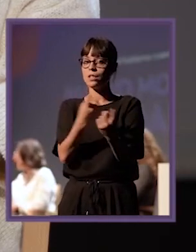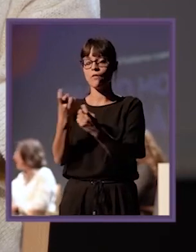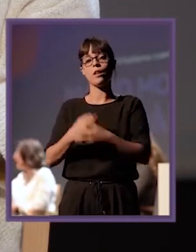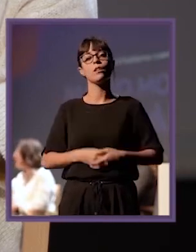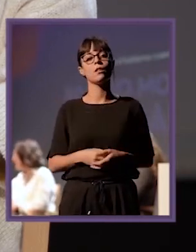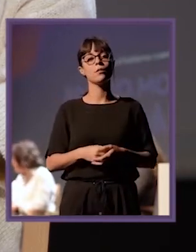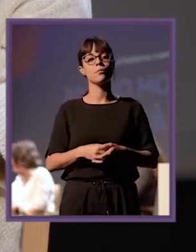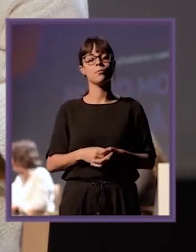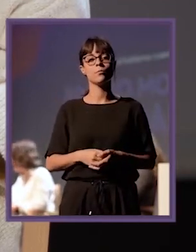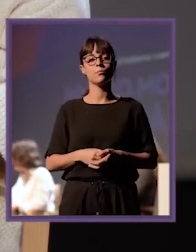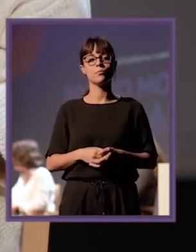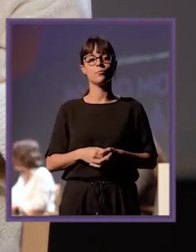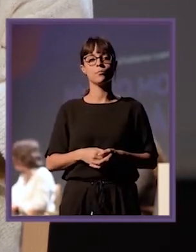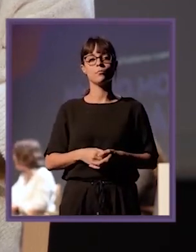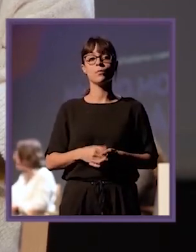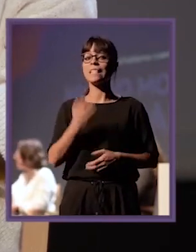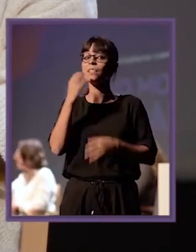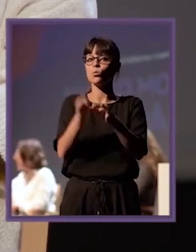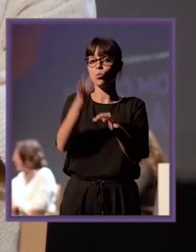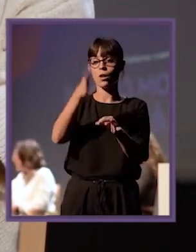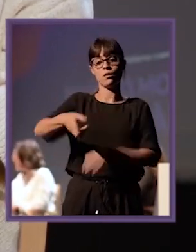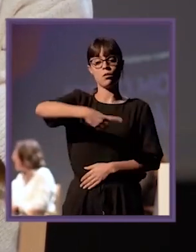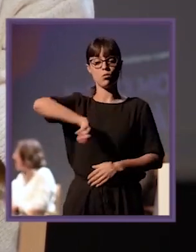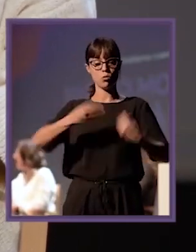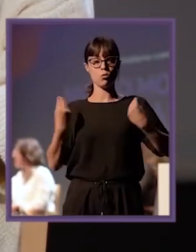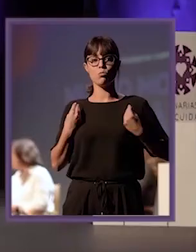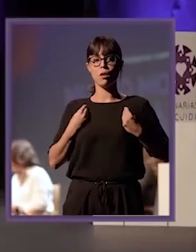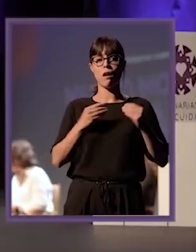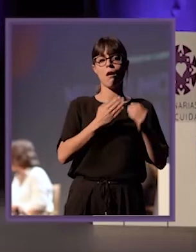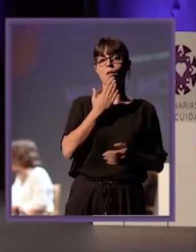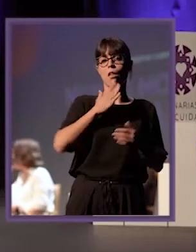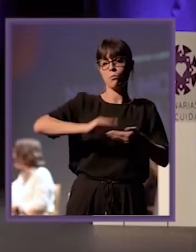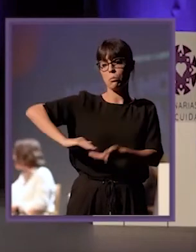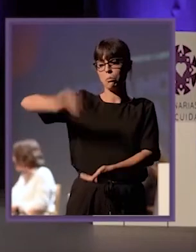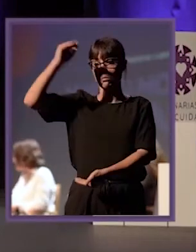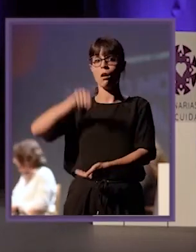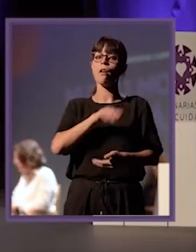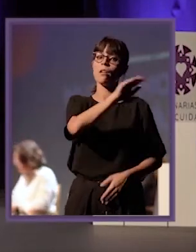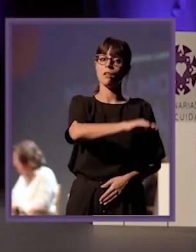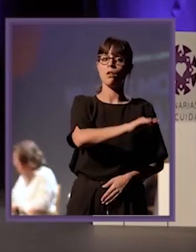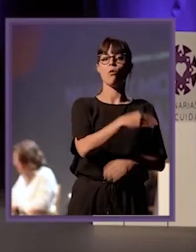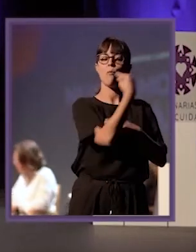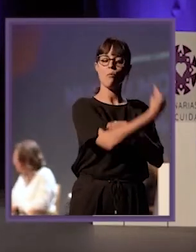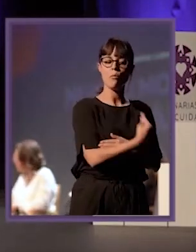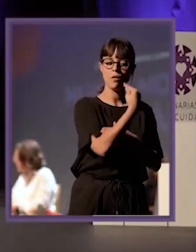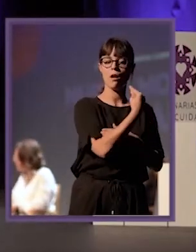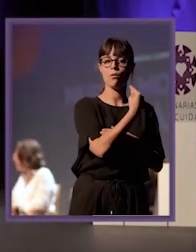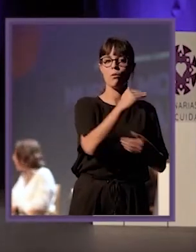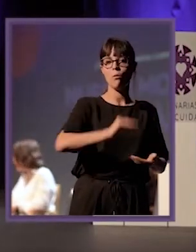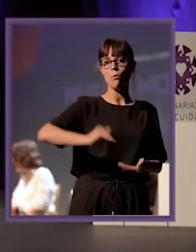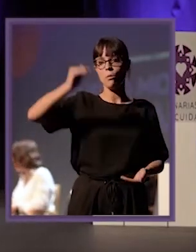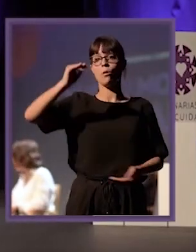tiempo para haber sido cuidadas en una primera etapa, para cuidar y luego para decidir cómo deseamos